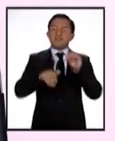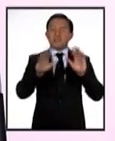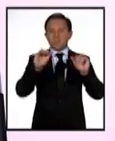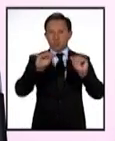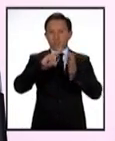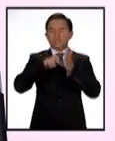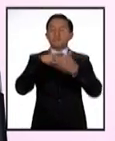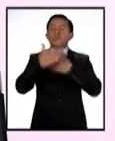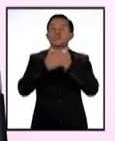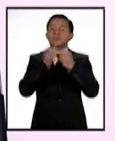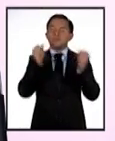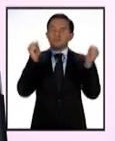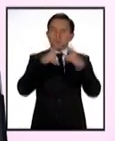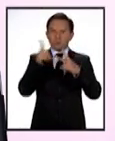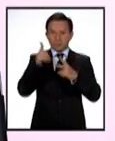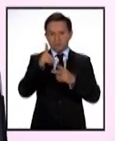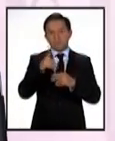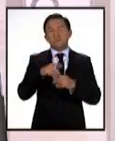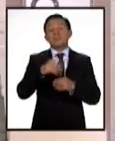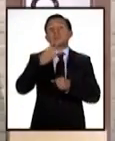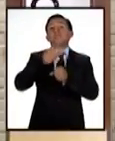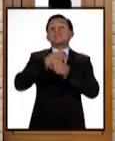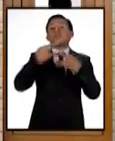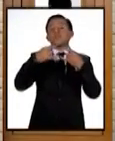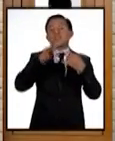Otros. Abramos la tercera puerta.